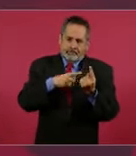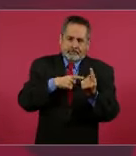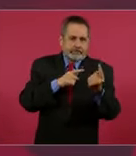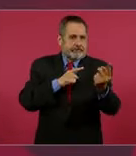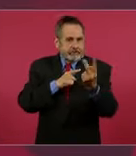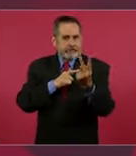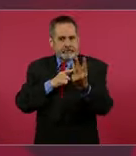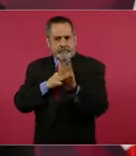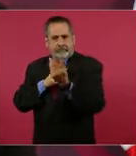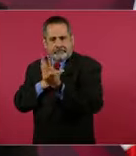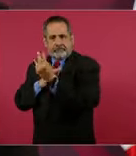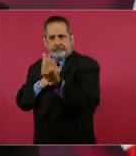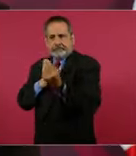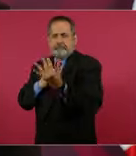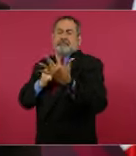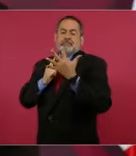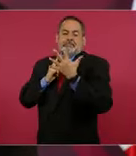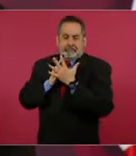¿cuántos amigos?